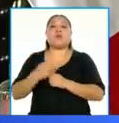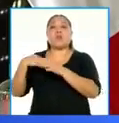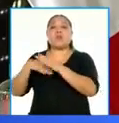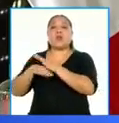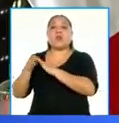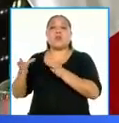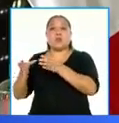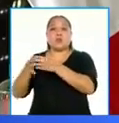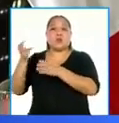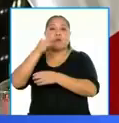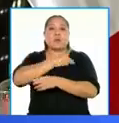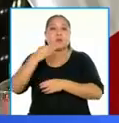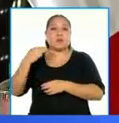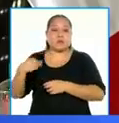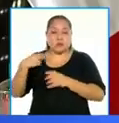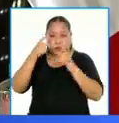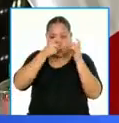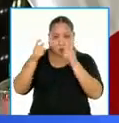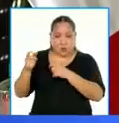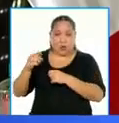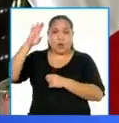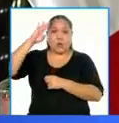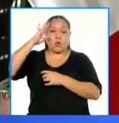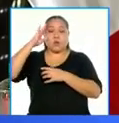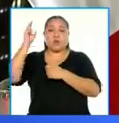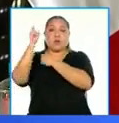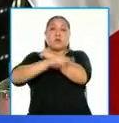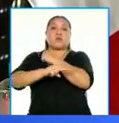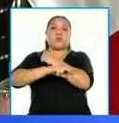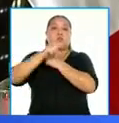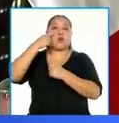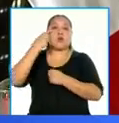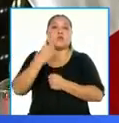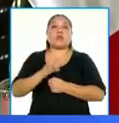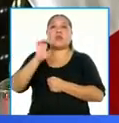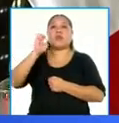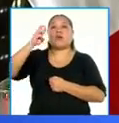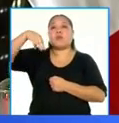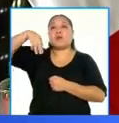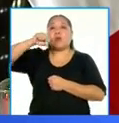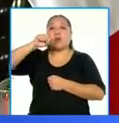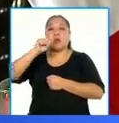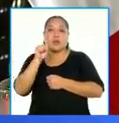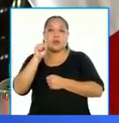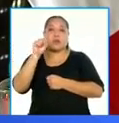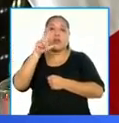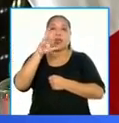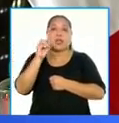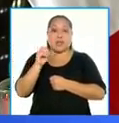internamente dentro del Ministerio del Interior y la Policía Nacional se conoce como el MS-30, que